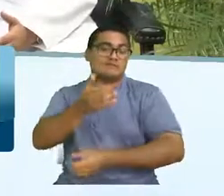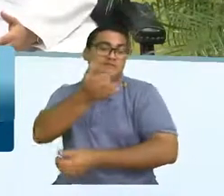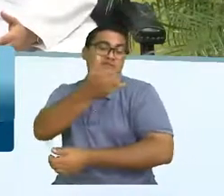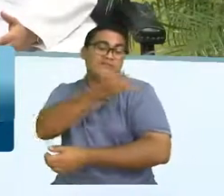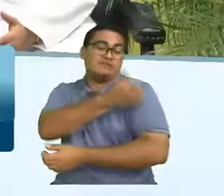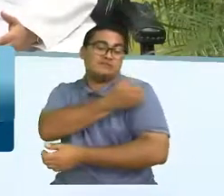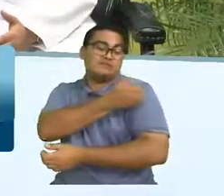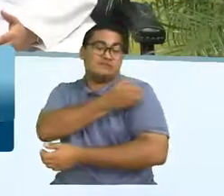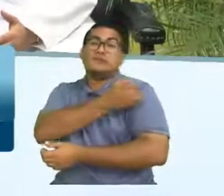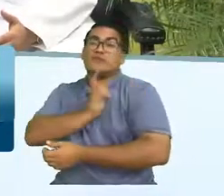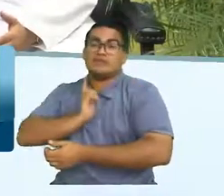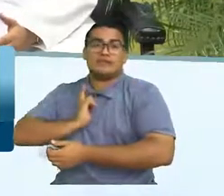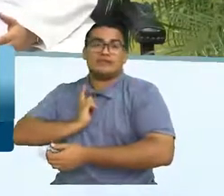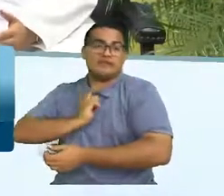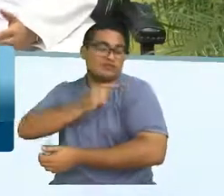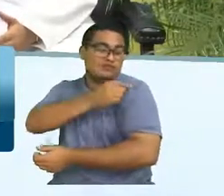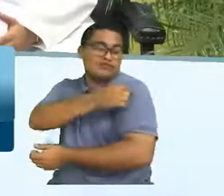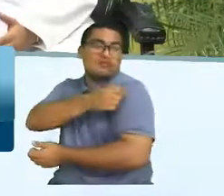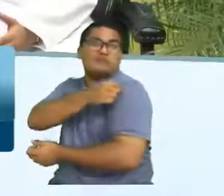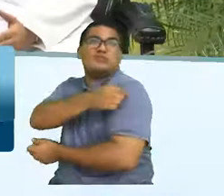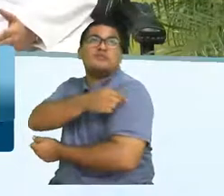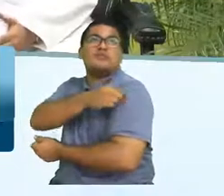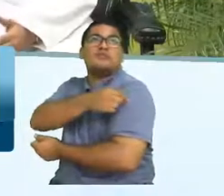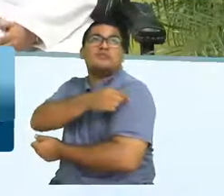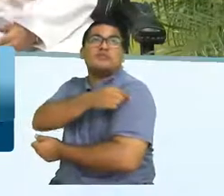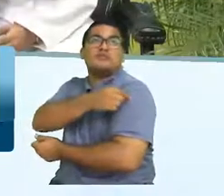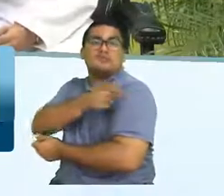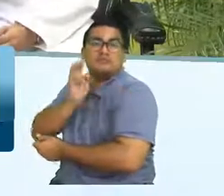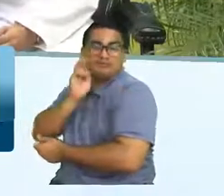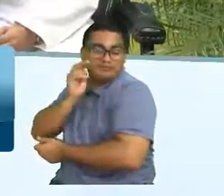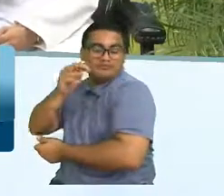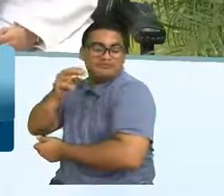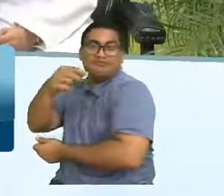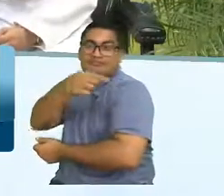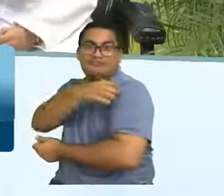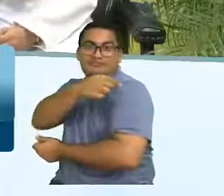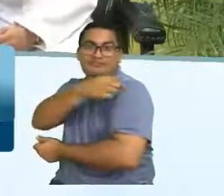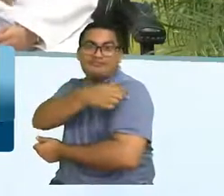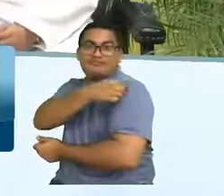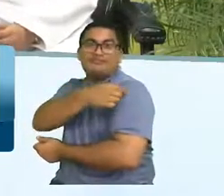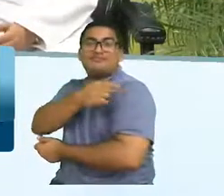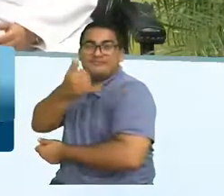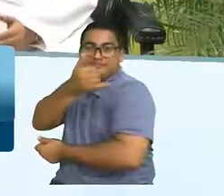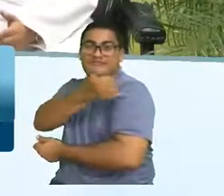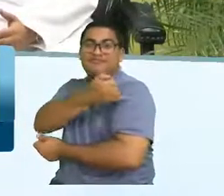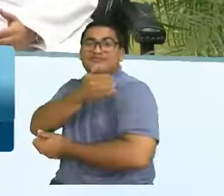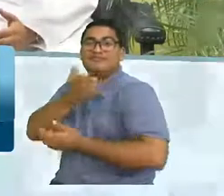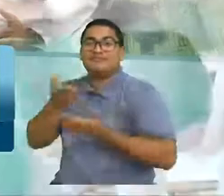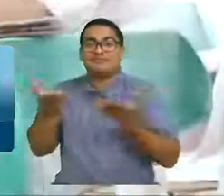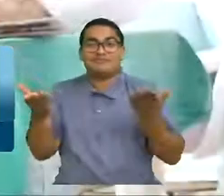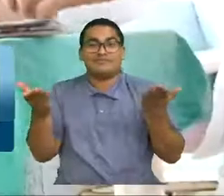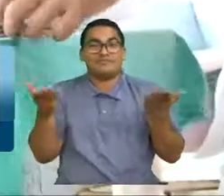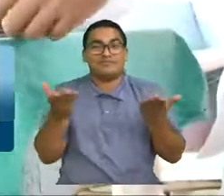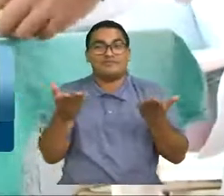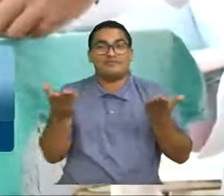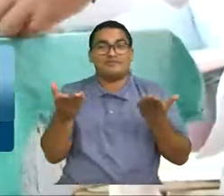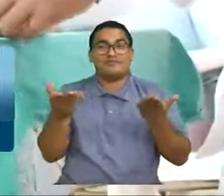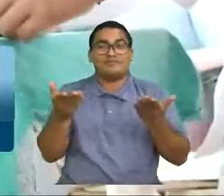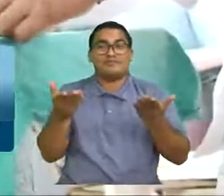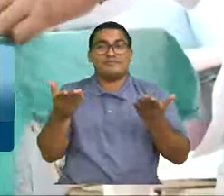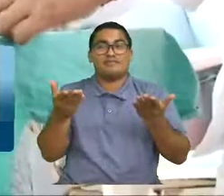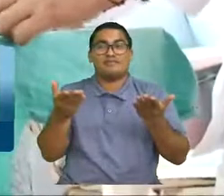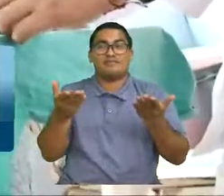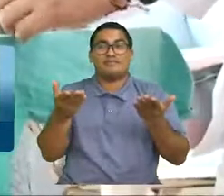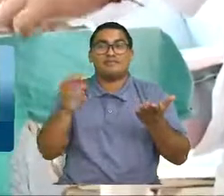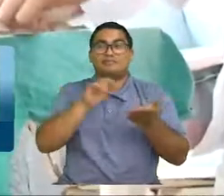la que queda registro. Es la que queda la marca, sí, la que queda una marquita en el brazo. Y y esa es la